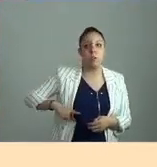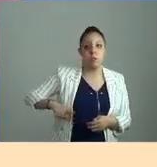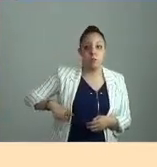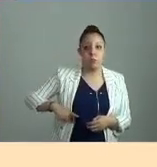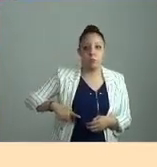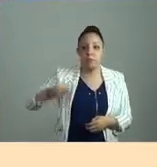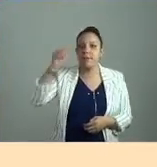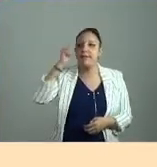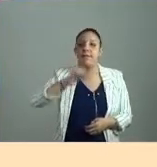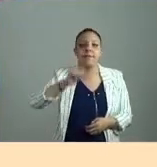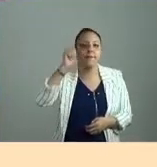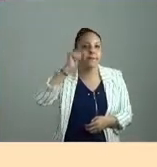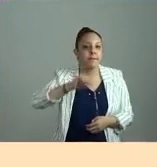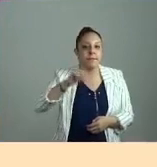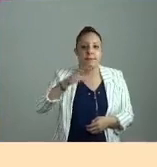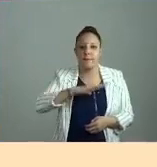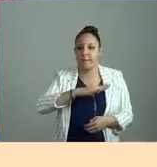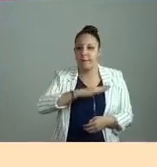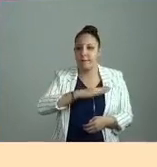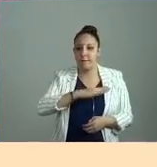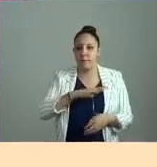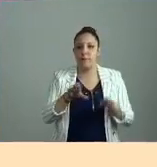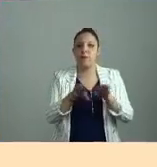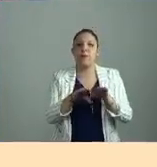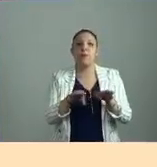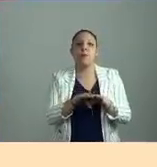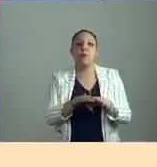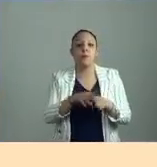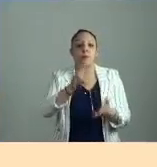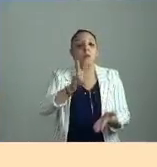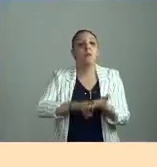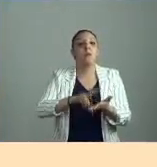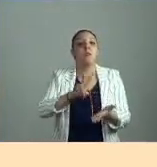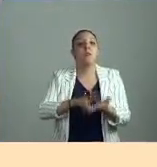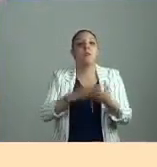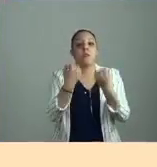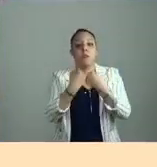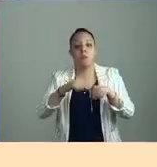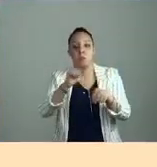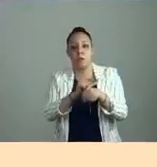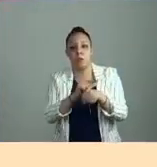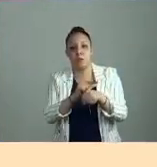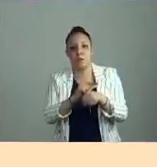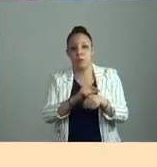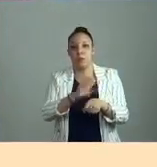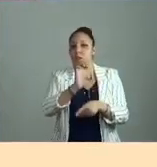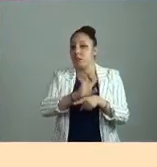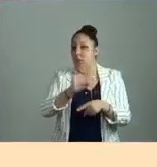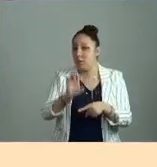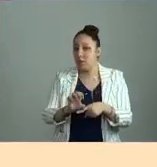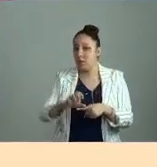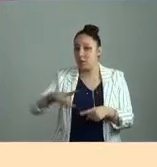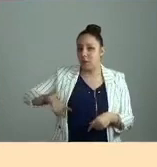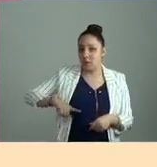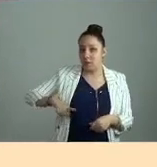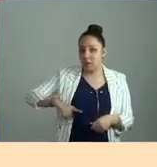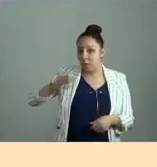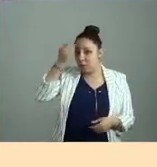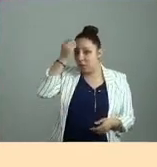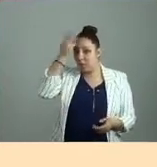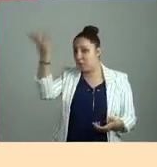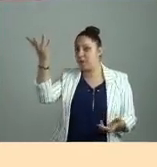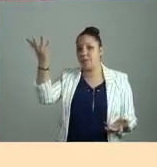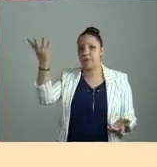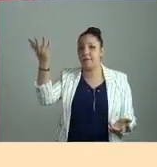toda la riqueza social entonces no se puede olvidar el estado el estado no te olvida tú